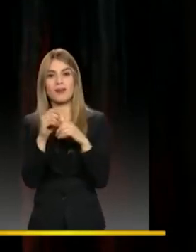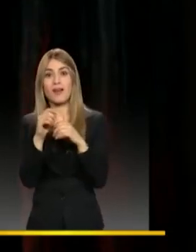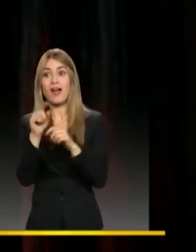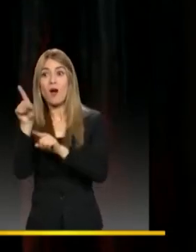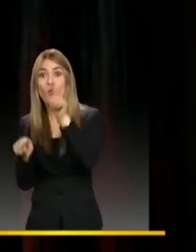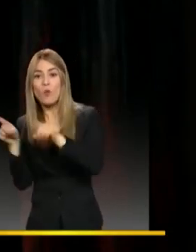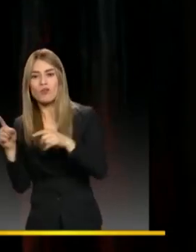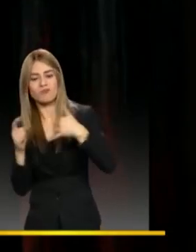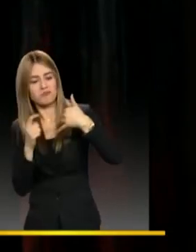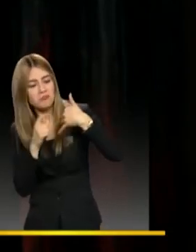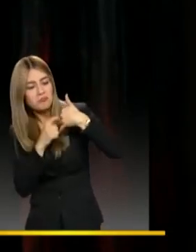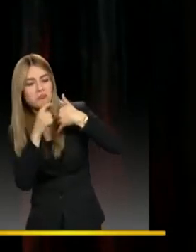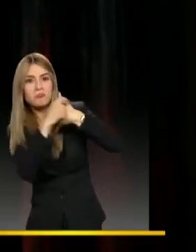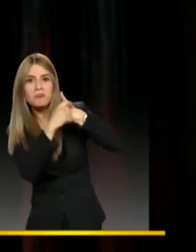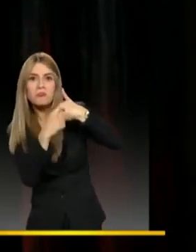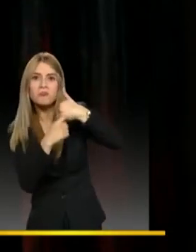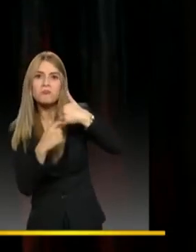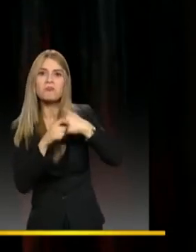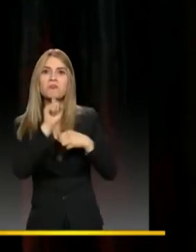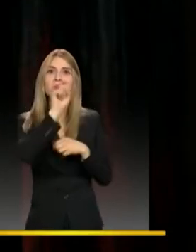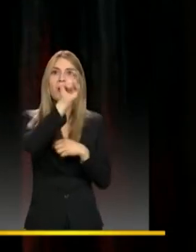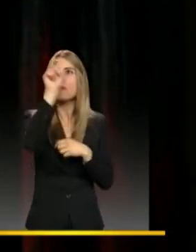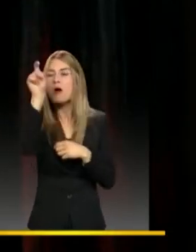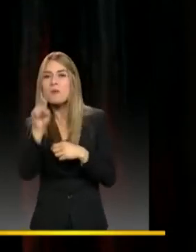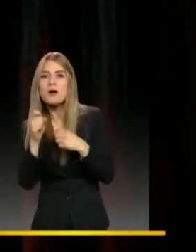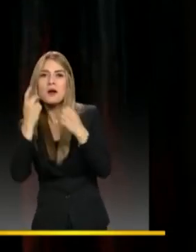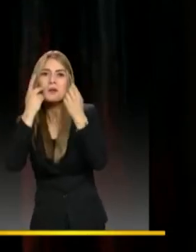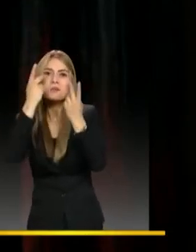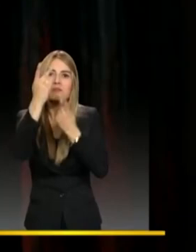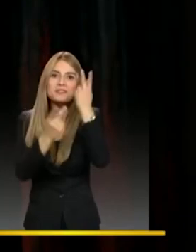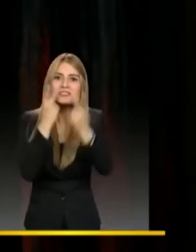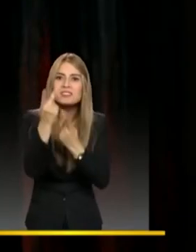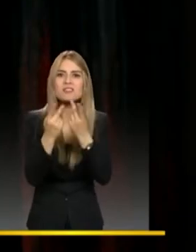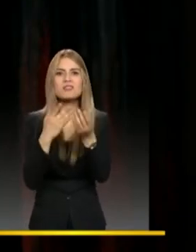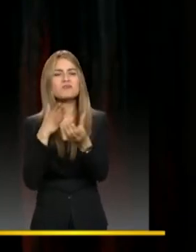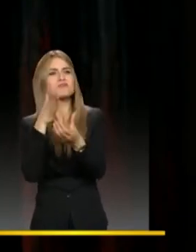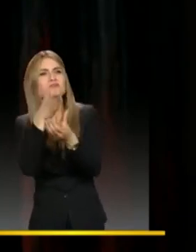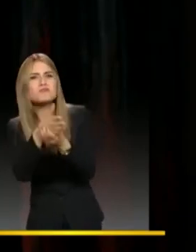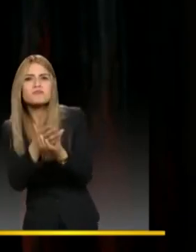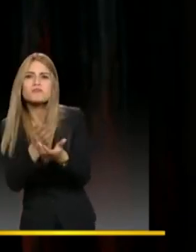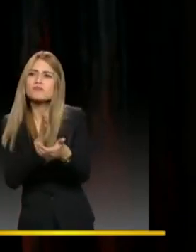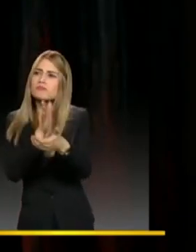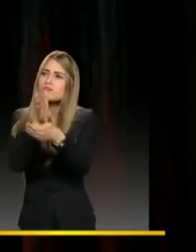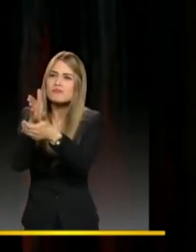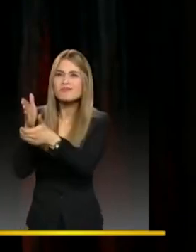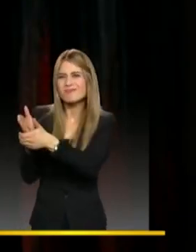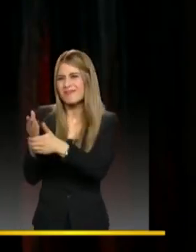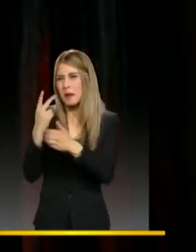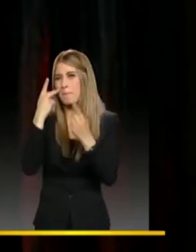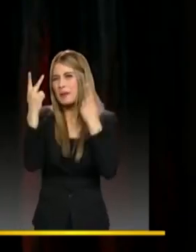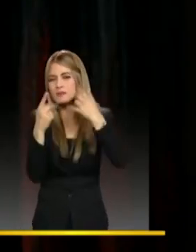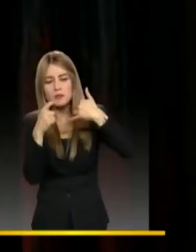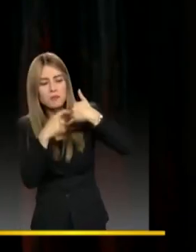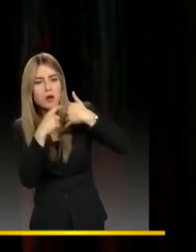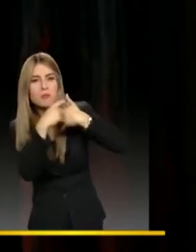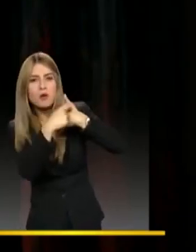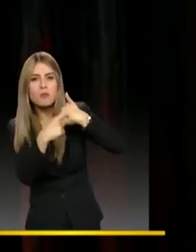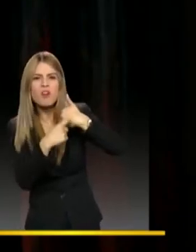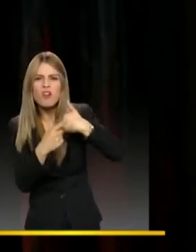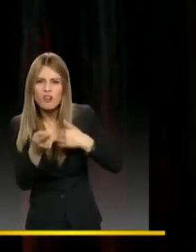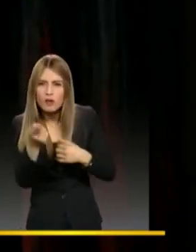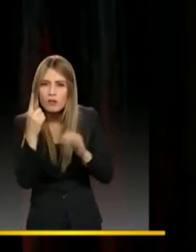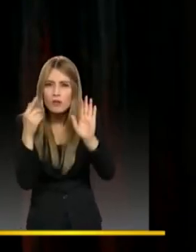parientes, creo que la gran mayoría ha podido constatar el inmenso avance en nuestras